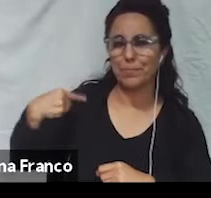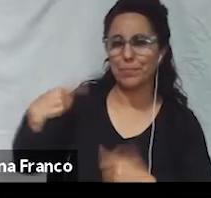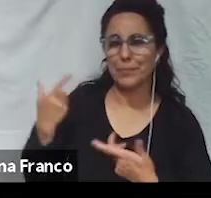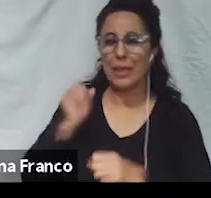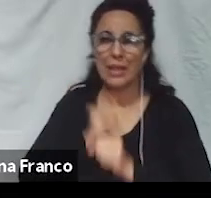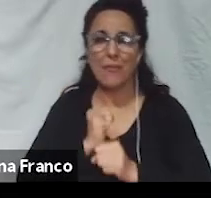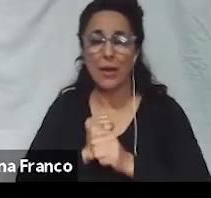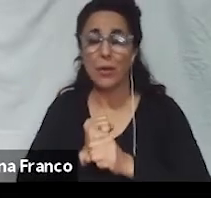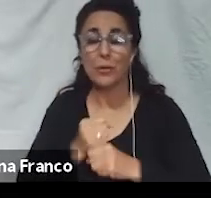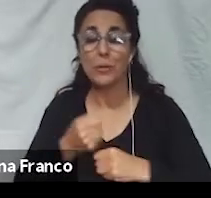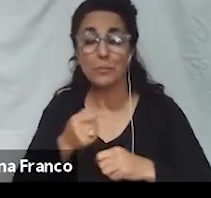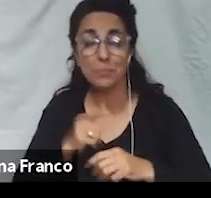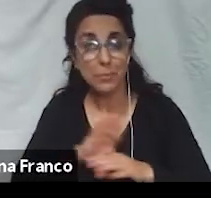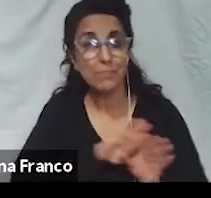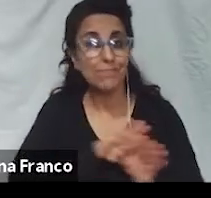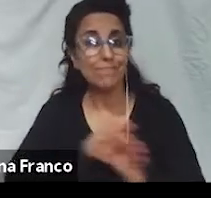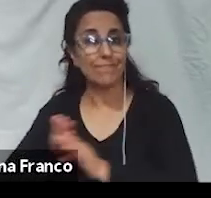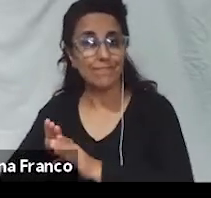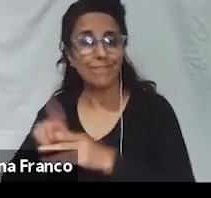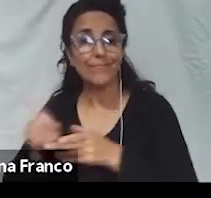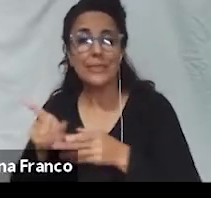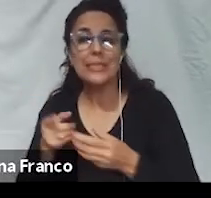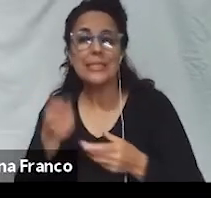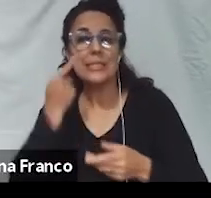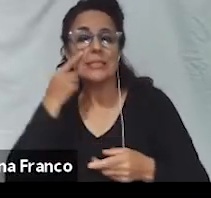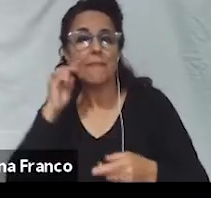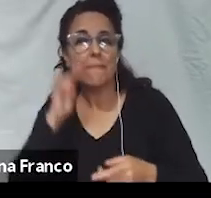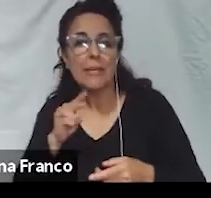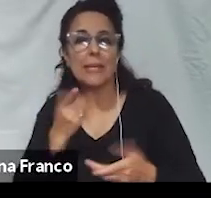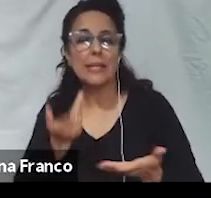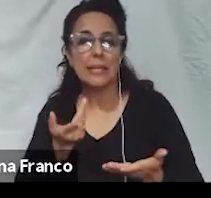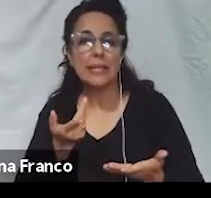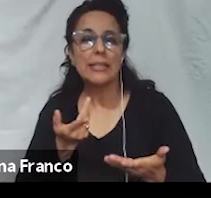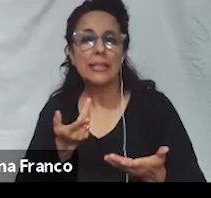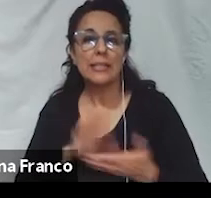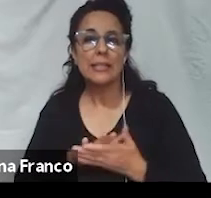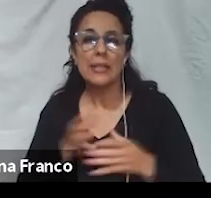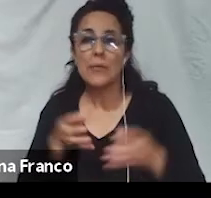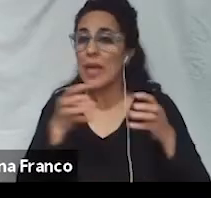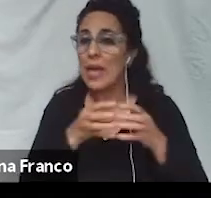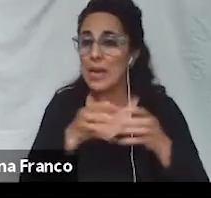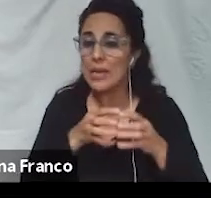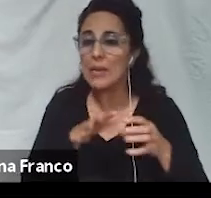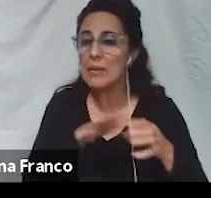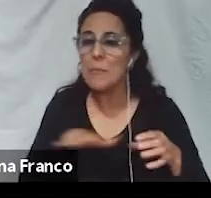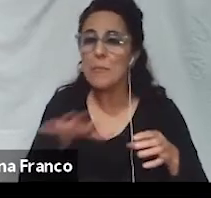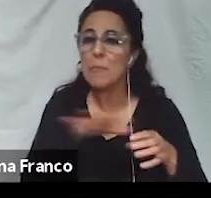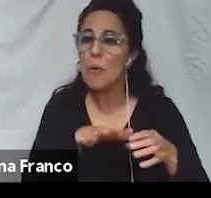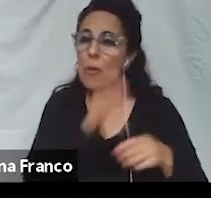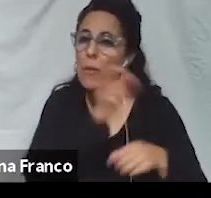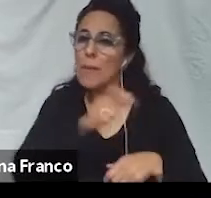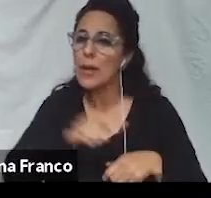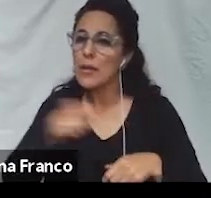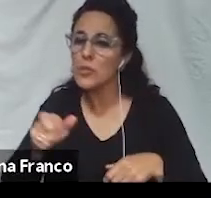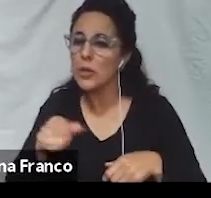su trabajo. Entonces tenemos que tener un poco de tacto en ese sentido, porque estamos trabajando en un equipo de